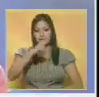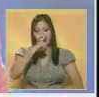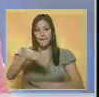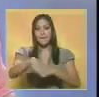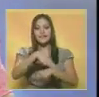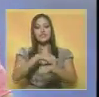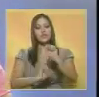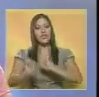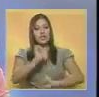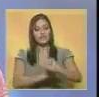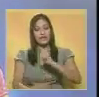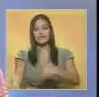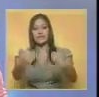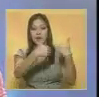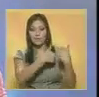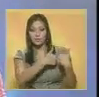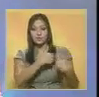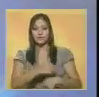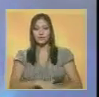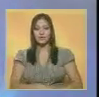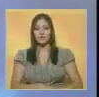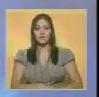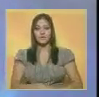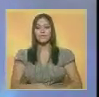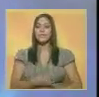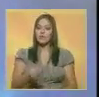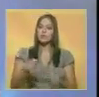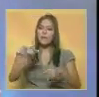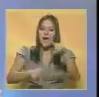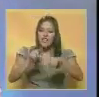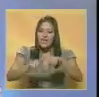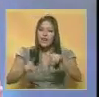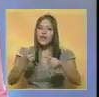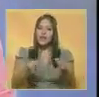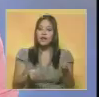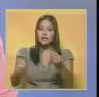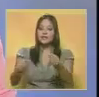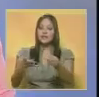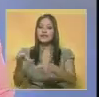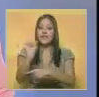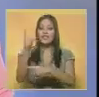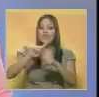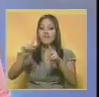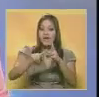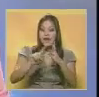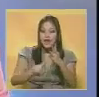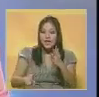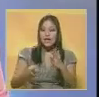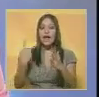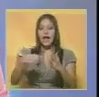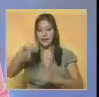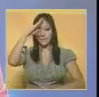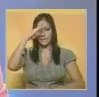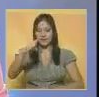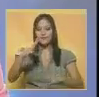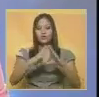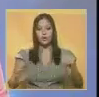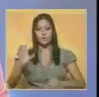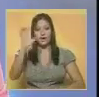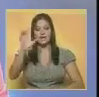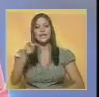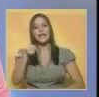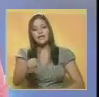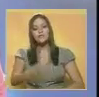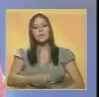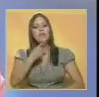El ministro de la Defensa General en Jefe, Henry Rangel Silva, entregó material logístico y vehículos a las distintas unidades de las Fuerzas Armadas en todo el país como parte